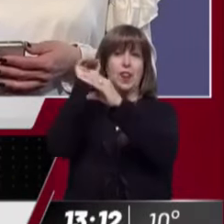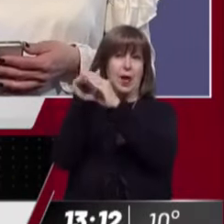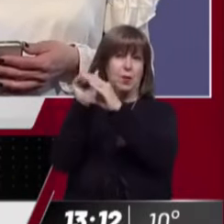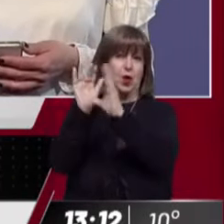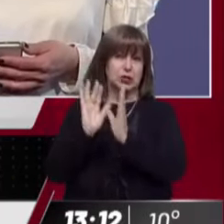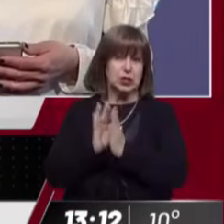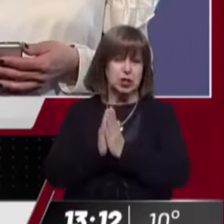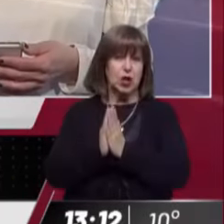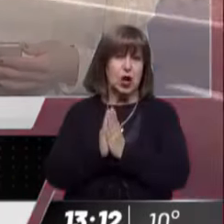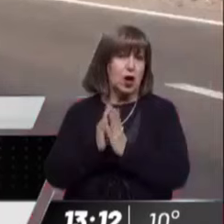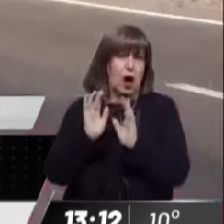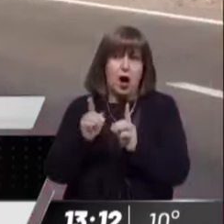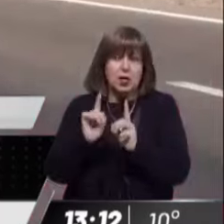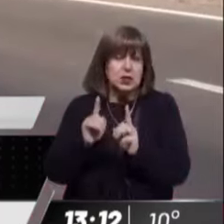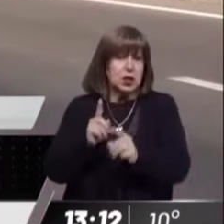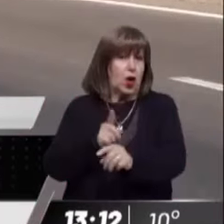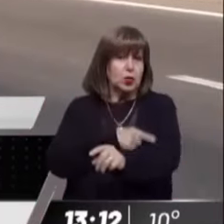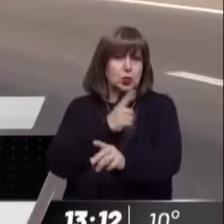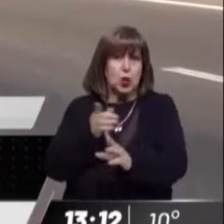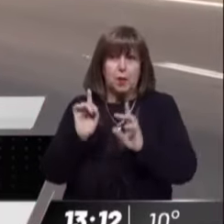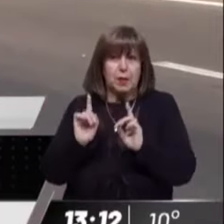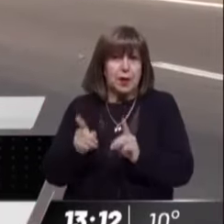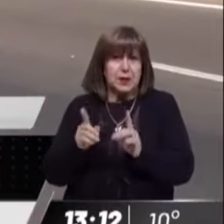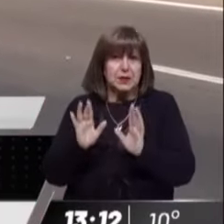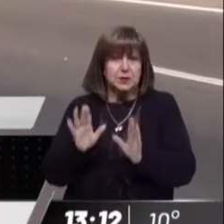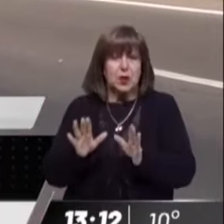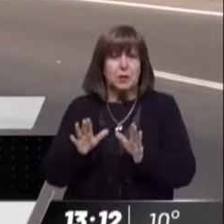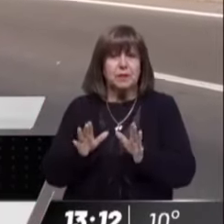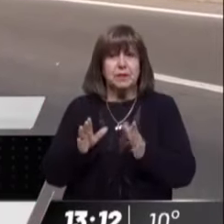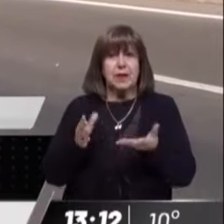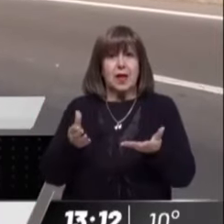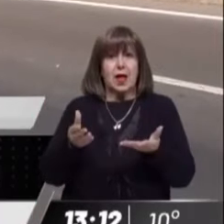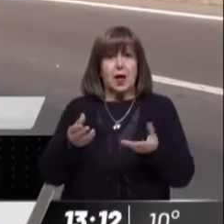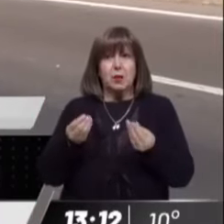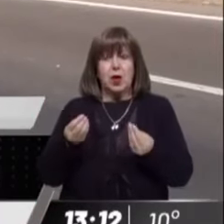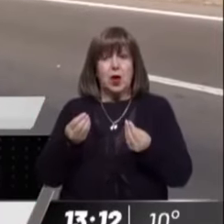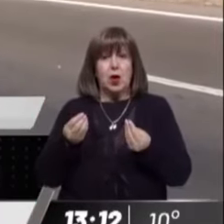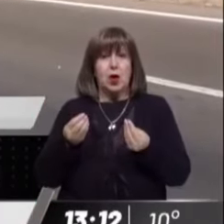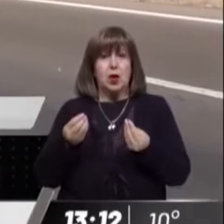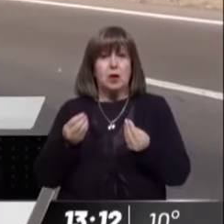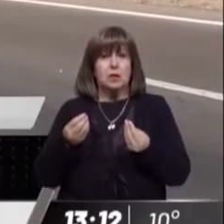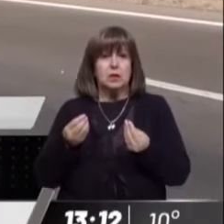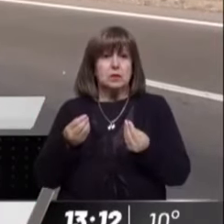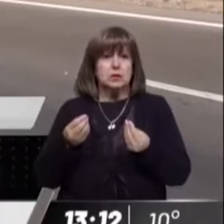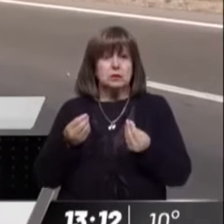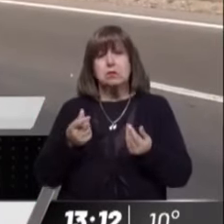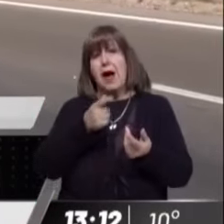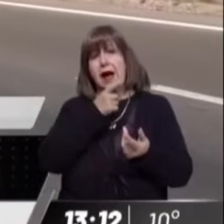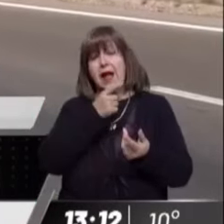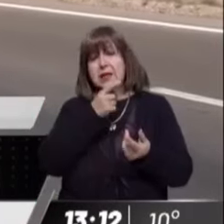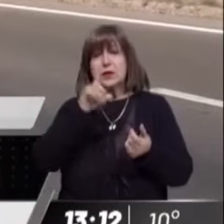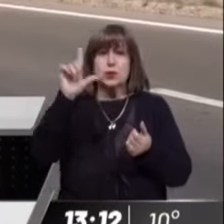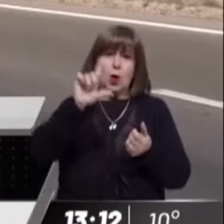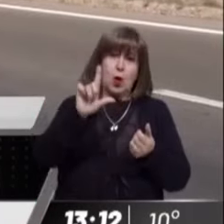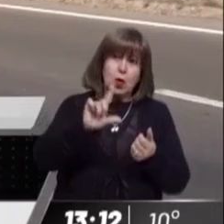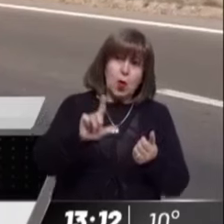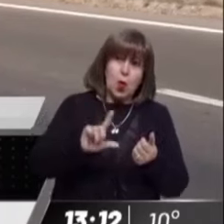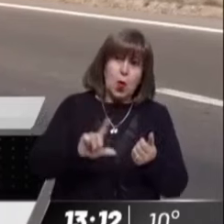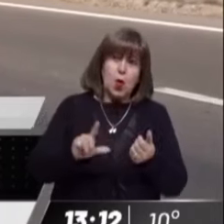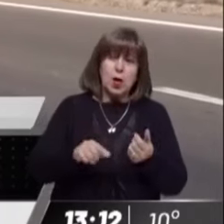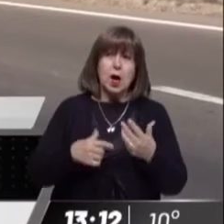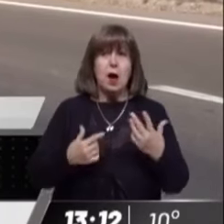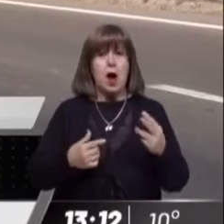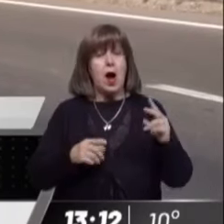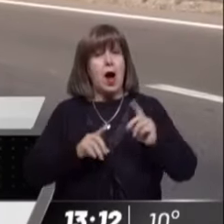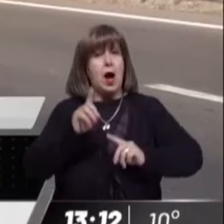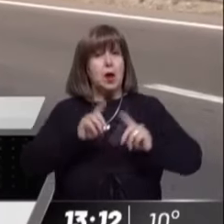hablamos de esta tarea que involucra muchísima cantidad de dinero, hacerlo de forma rutinaria podría haber sido uno de los factores que llevaron a que quizás alguien haya